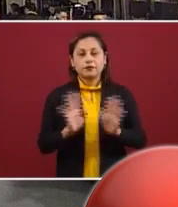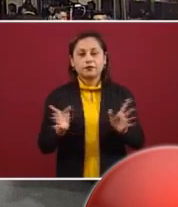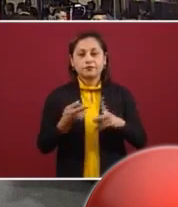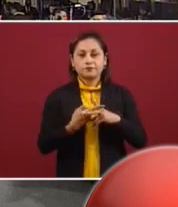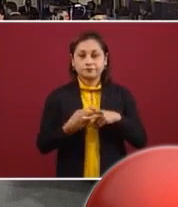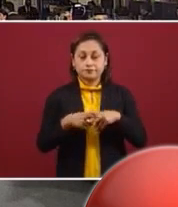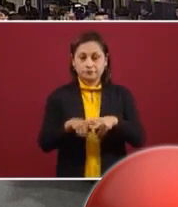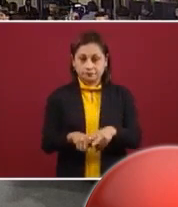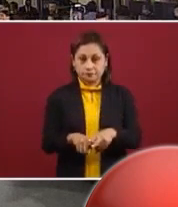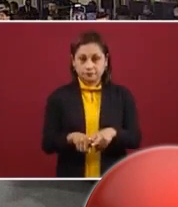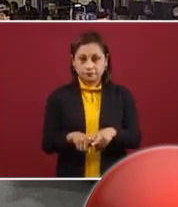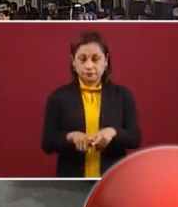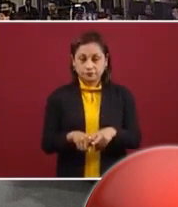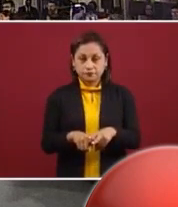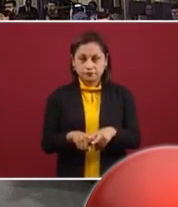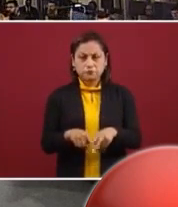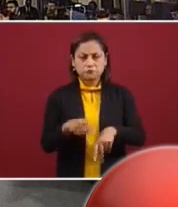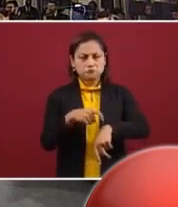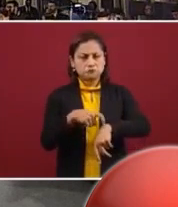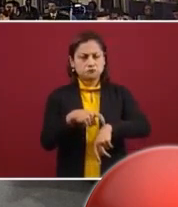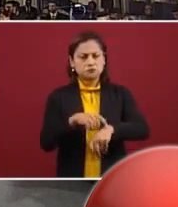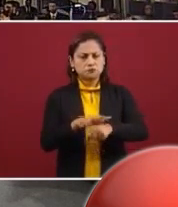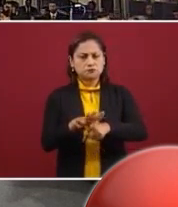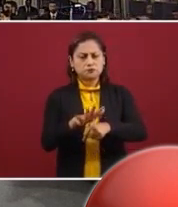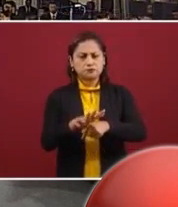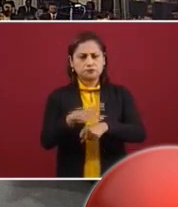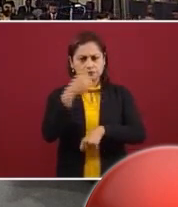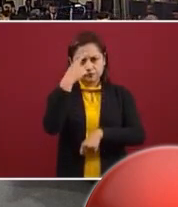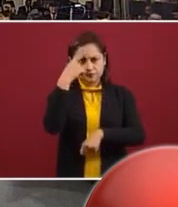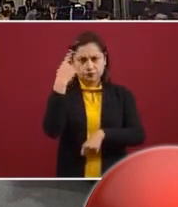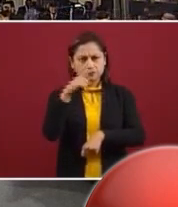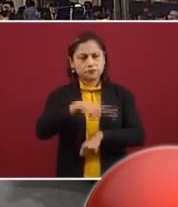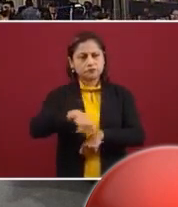tenemos tiempo para preguntas y respuestas.